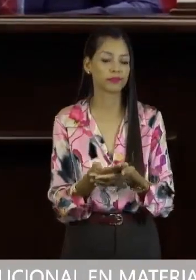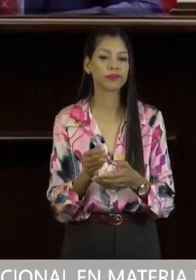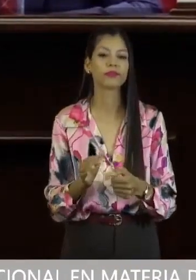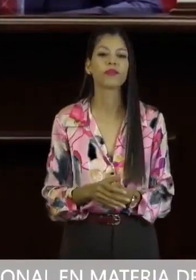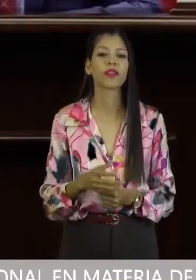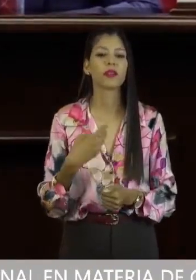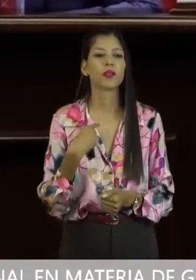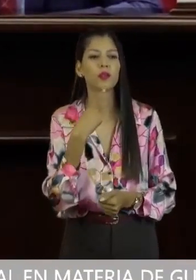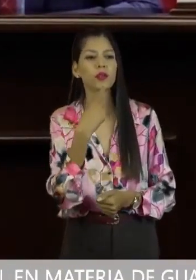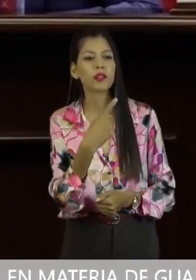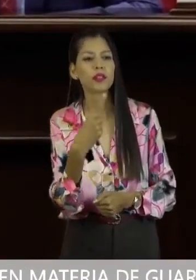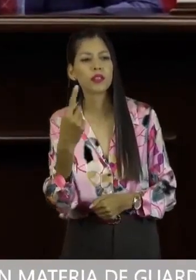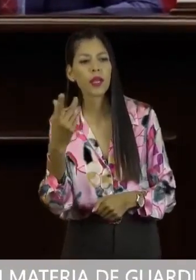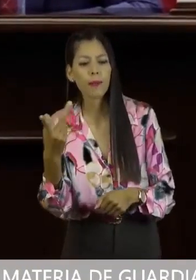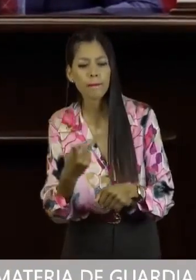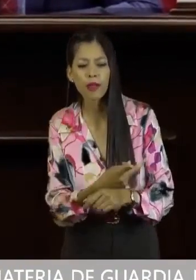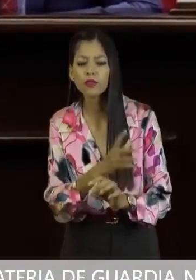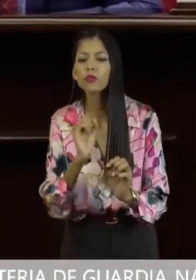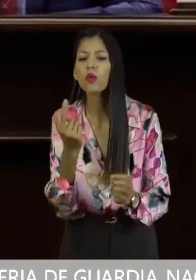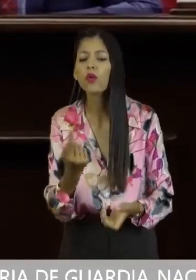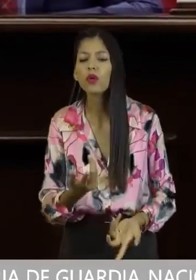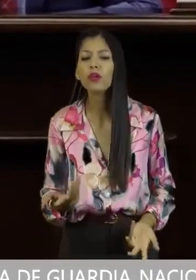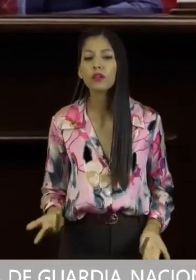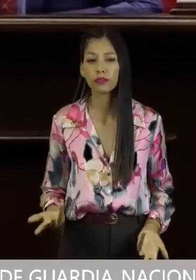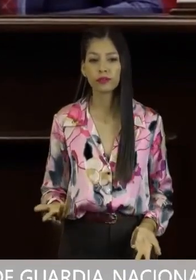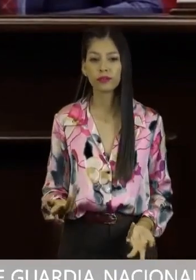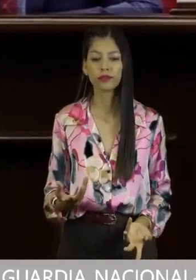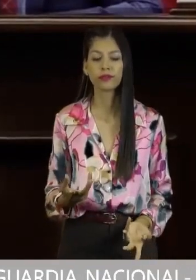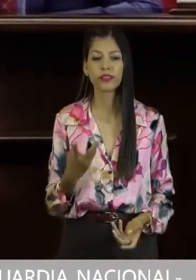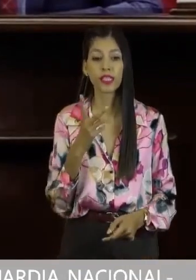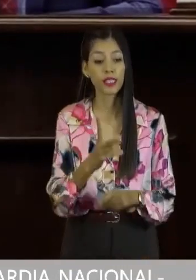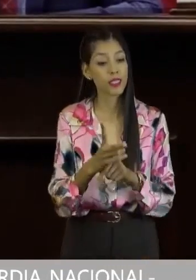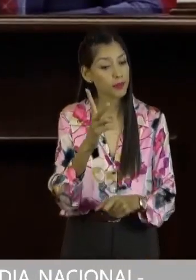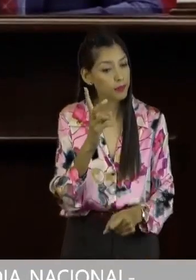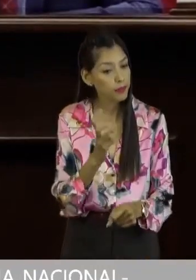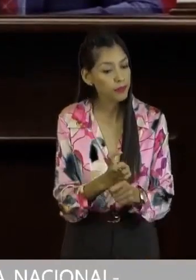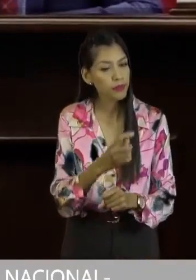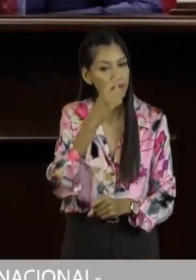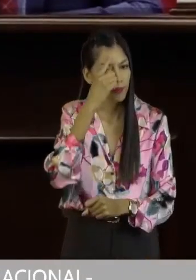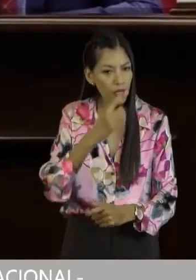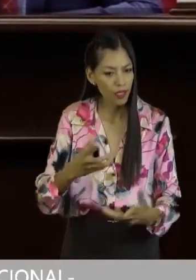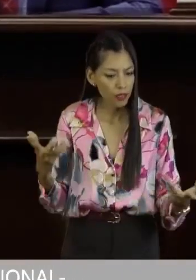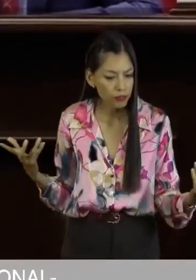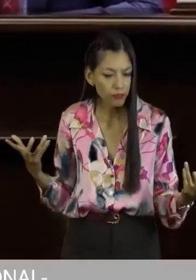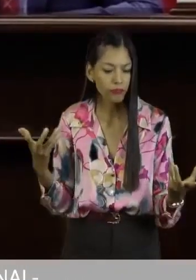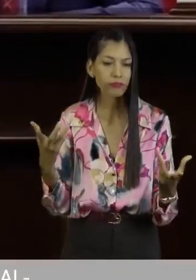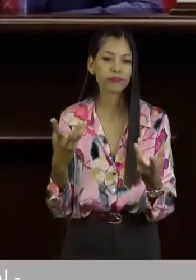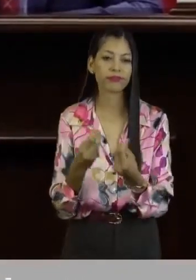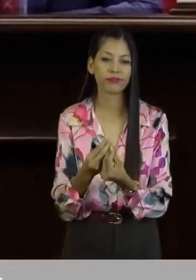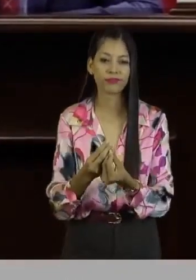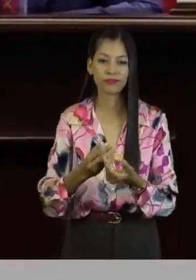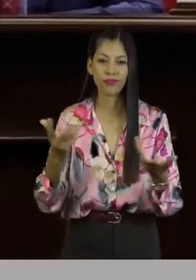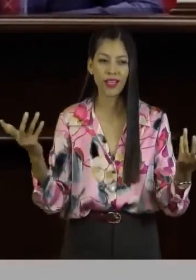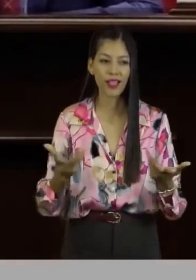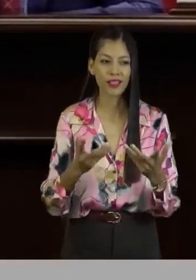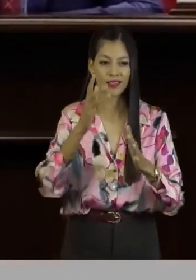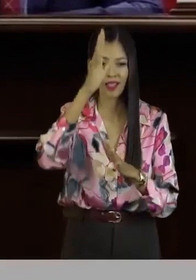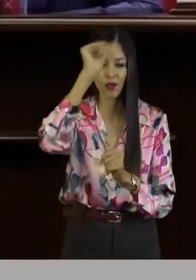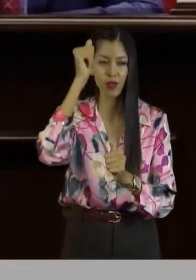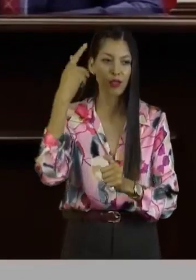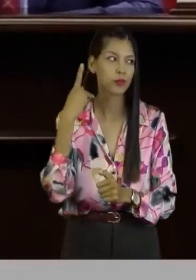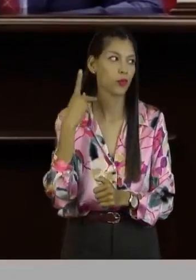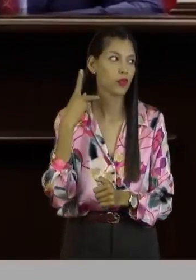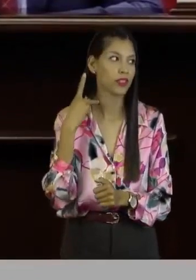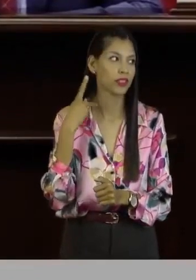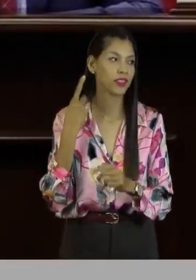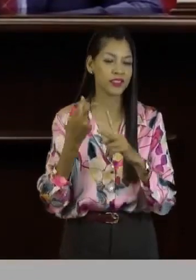Y le digo: ¿y qué pasó o qué? Pues invitan a que construyamos un acuerdo político de